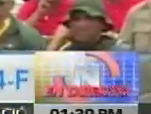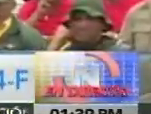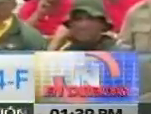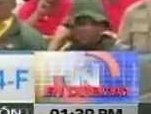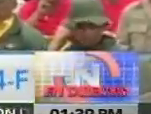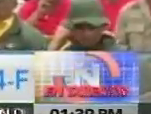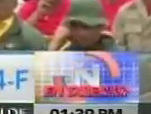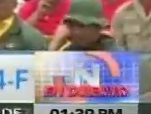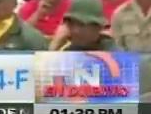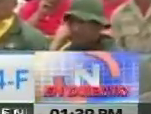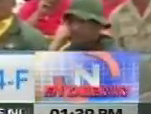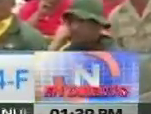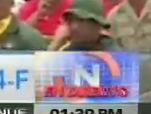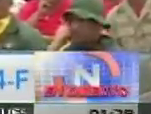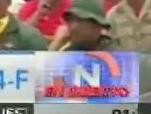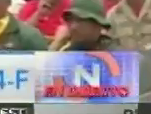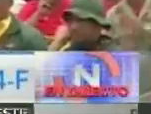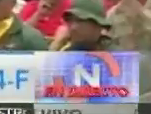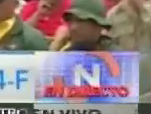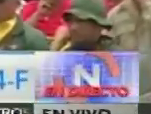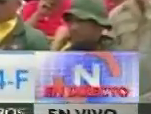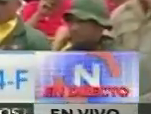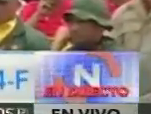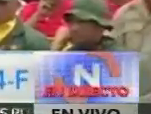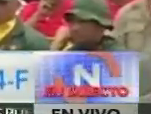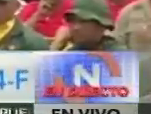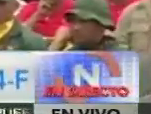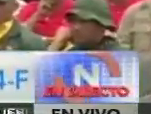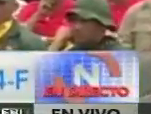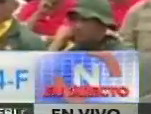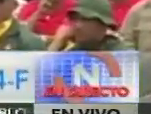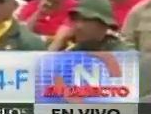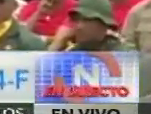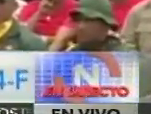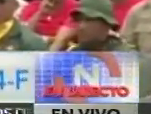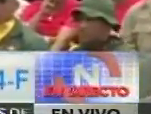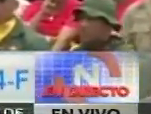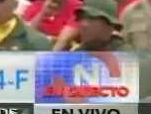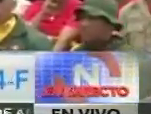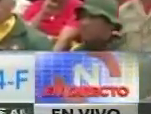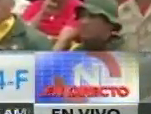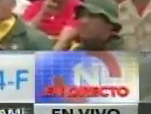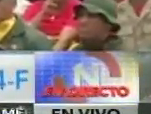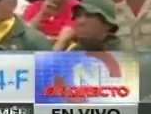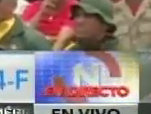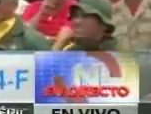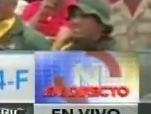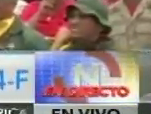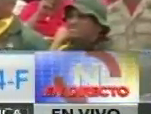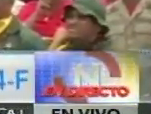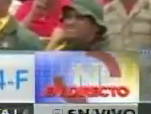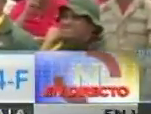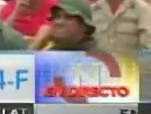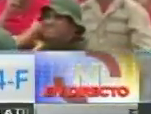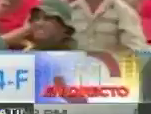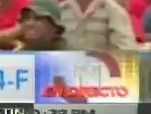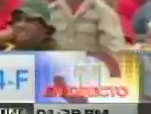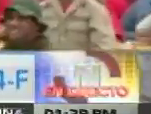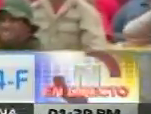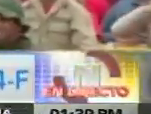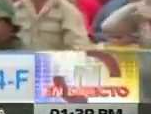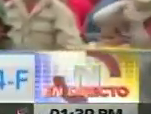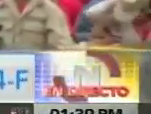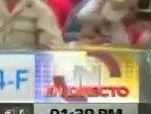Escucharon entonces ustedes impresiones del diputado Diosdado Cabello, quien resaltó la vida y lucha del dirigente de